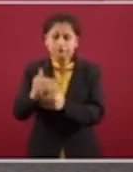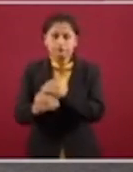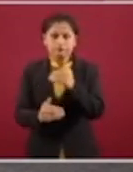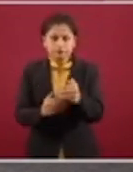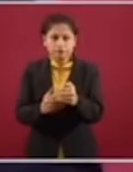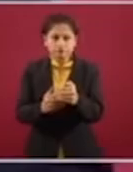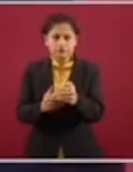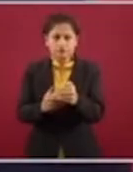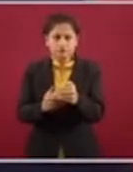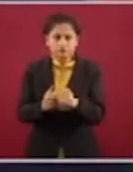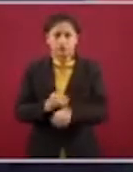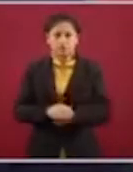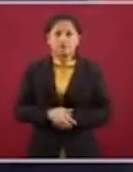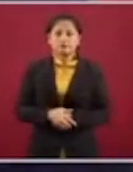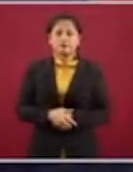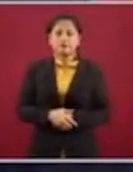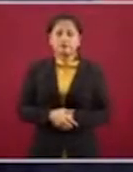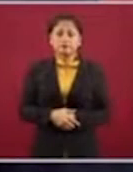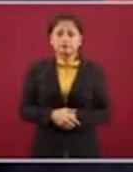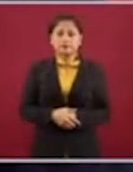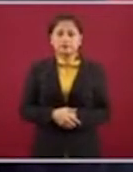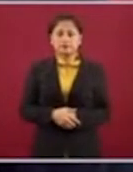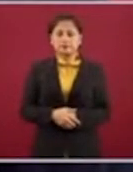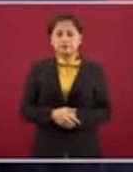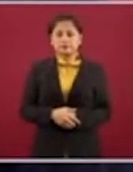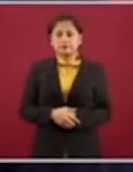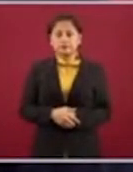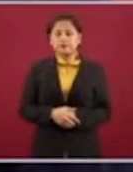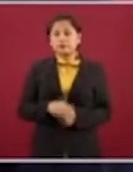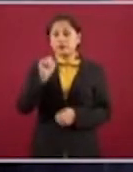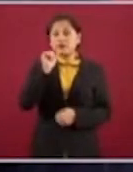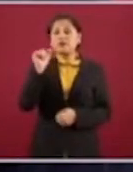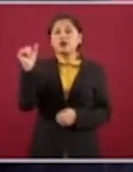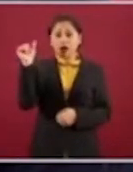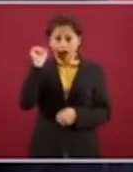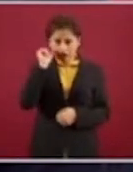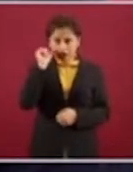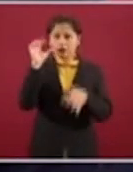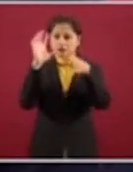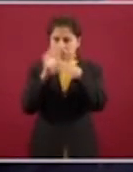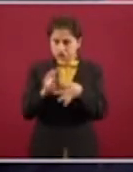Ayer se habló de eso.